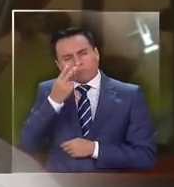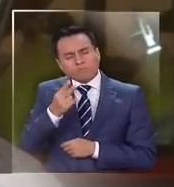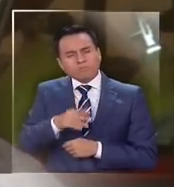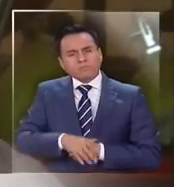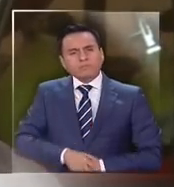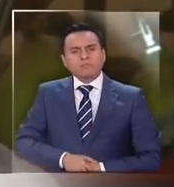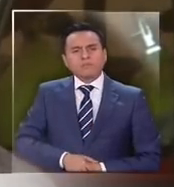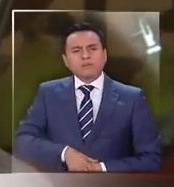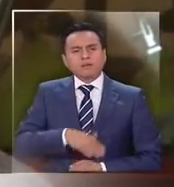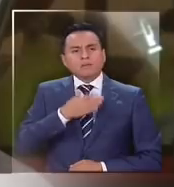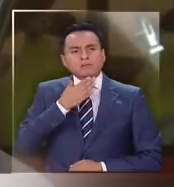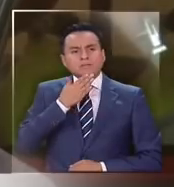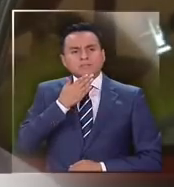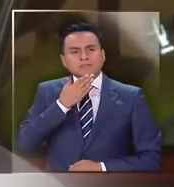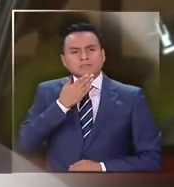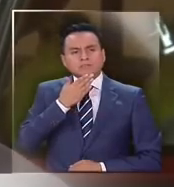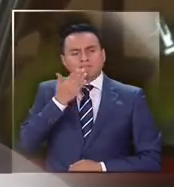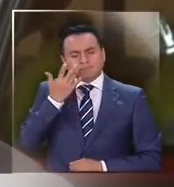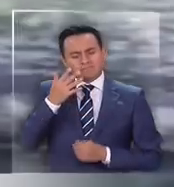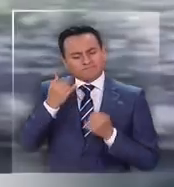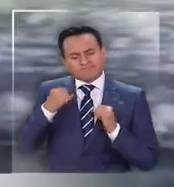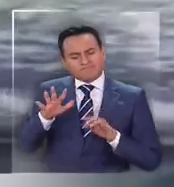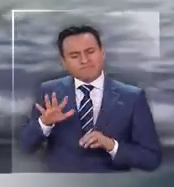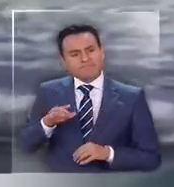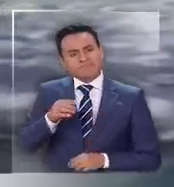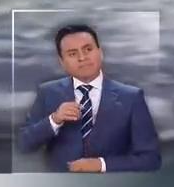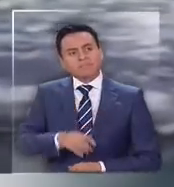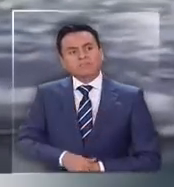y, bueno, en realidad muy malas condiciones.